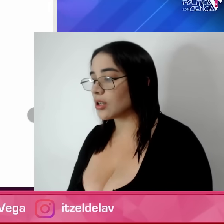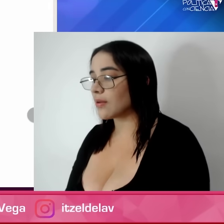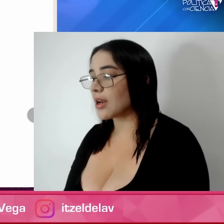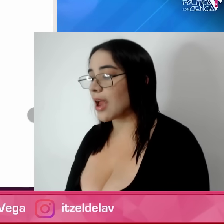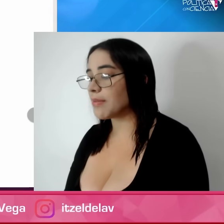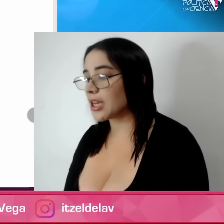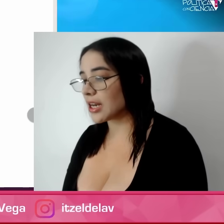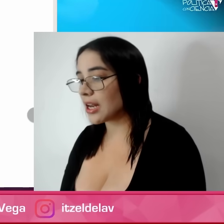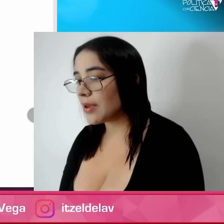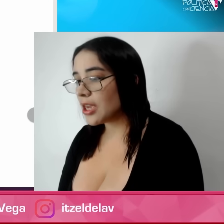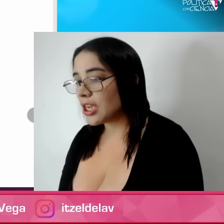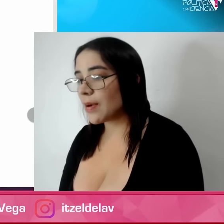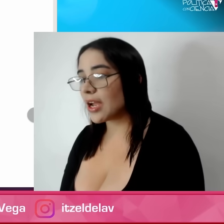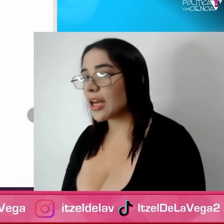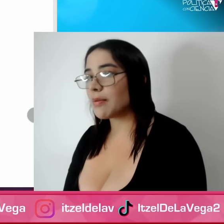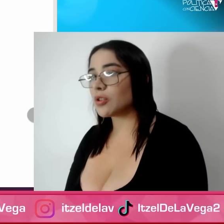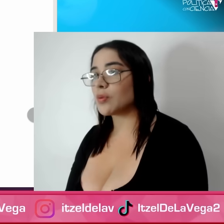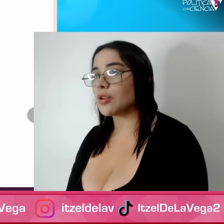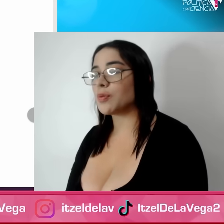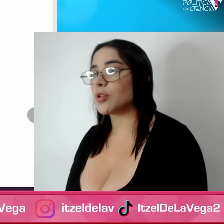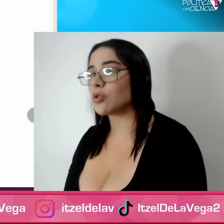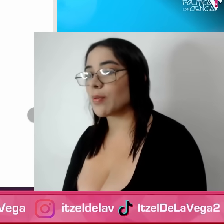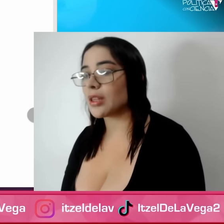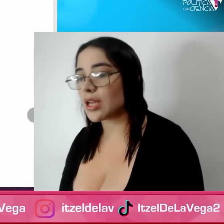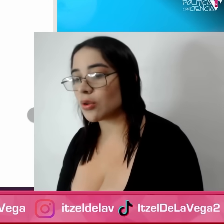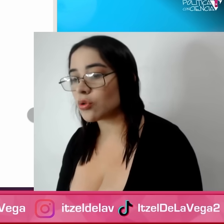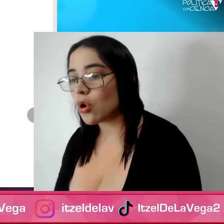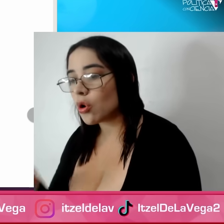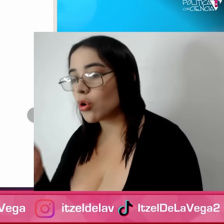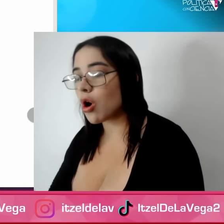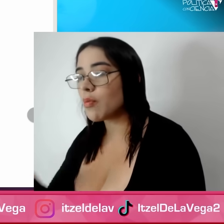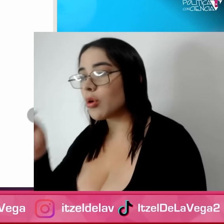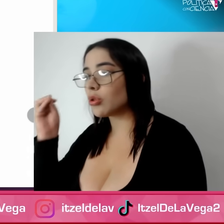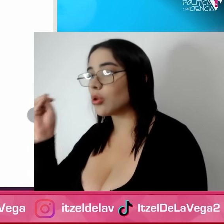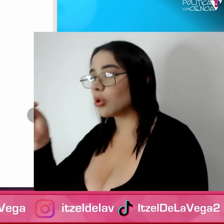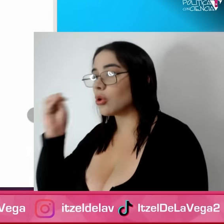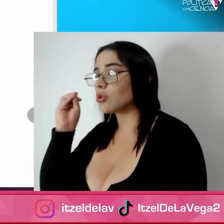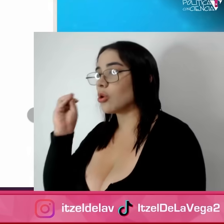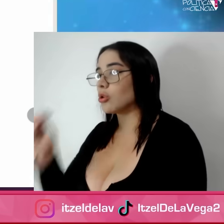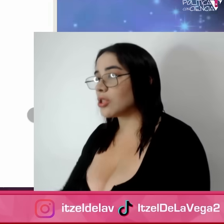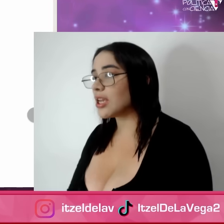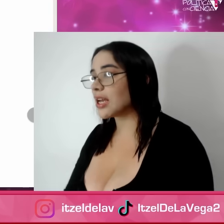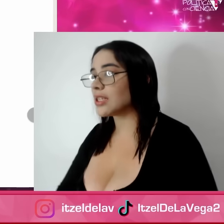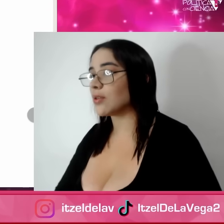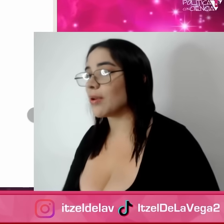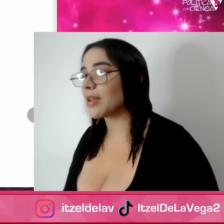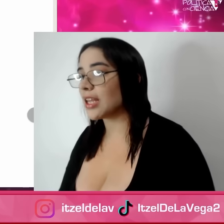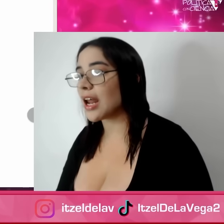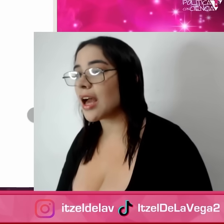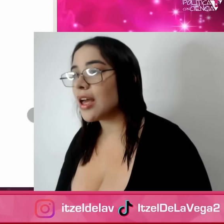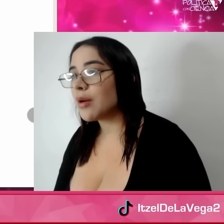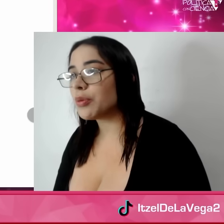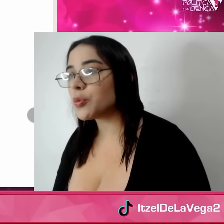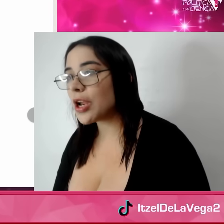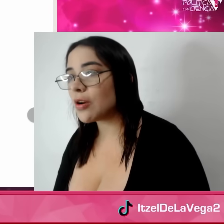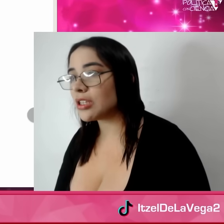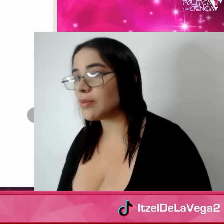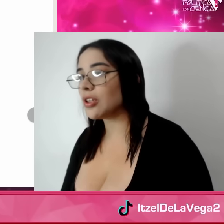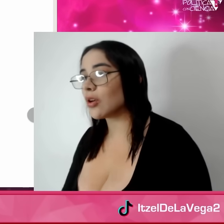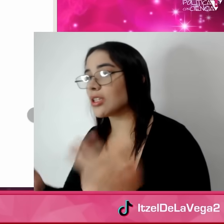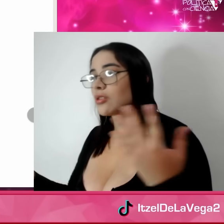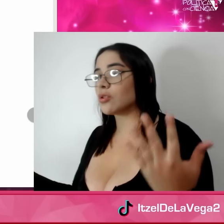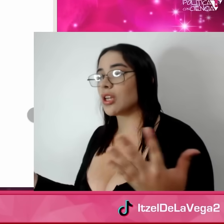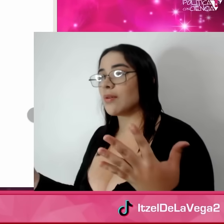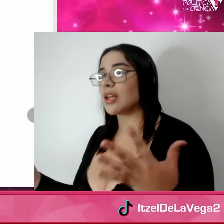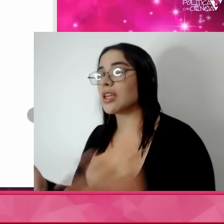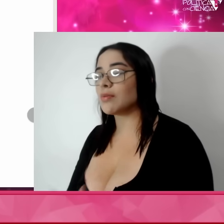arriba, se suscriban a mi canal y vayan a darme sus bellos y preciosos comentarios como todos los días. De igual manera, pues bueno, les